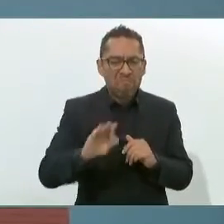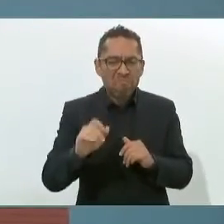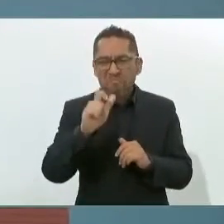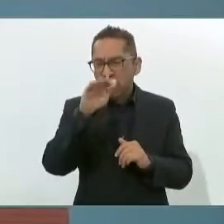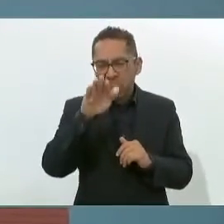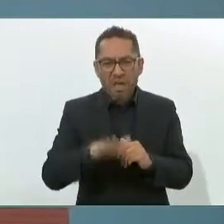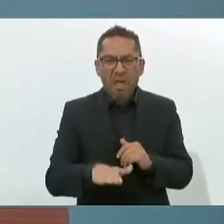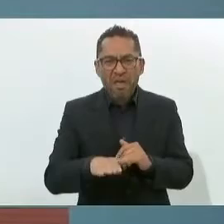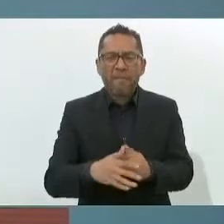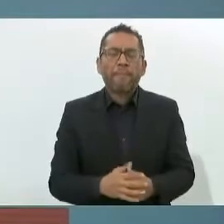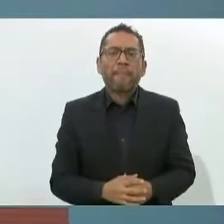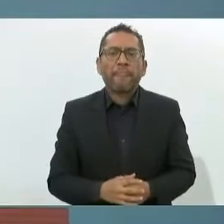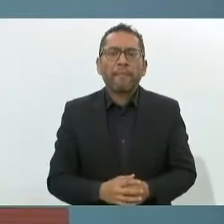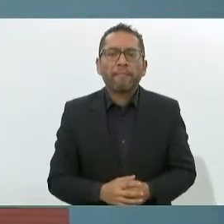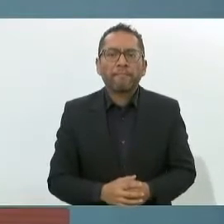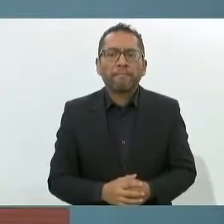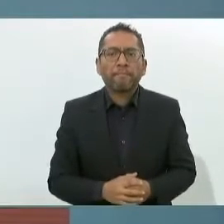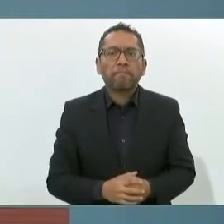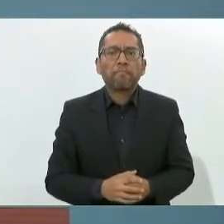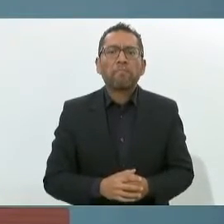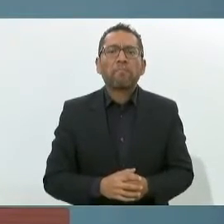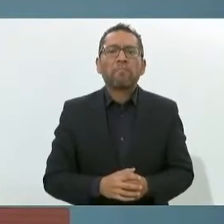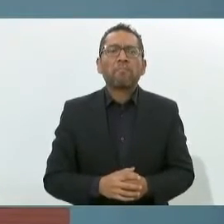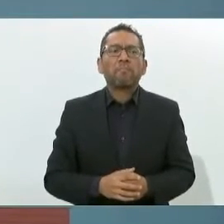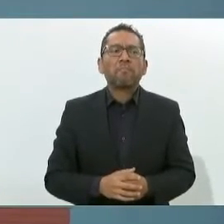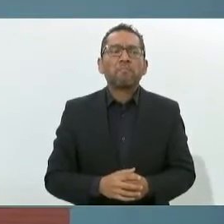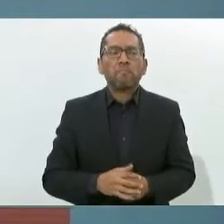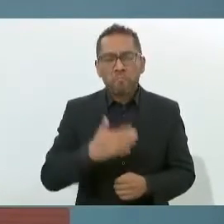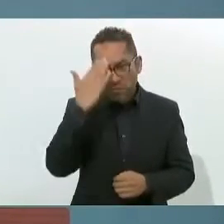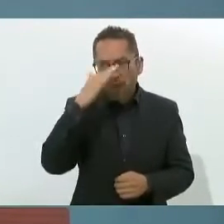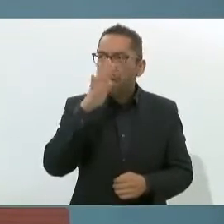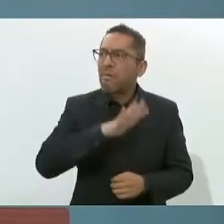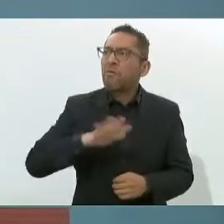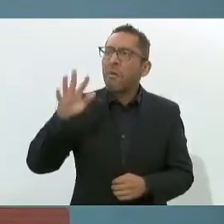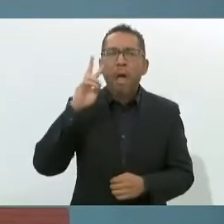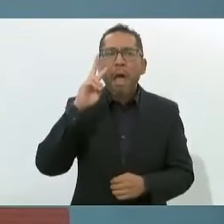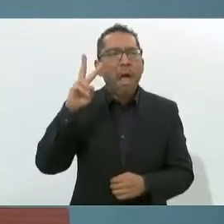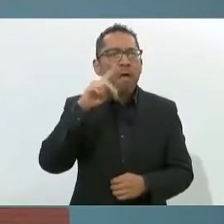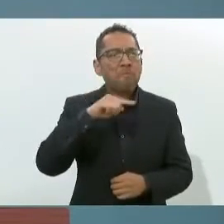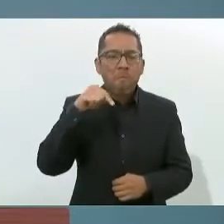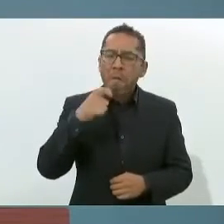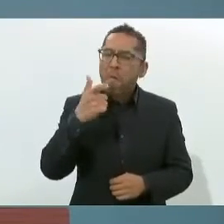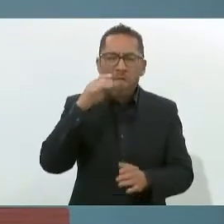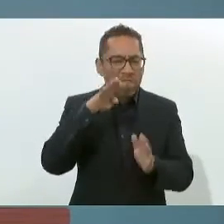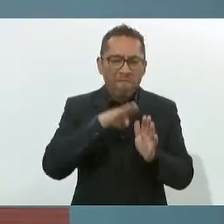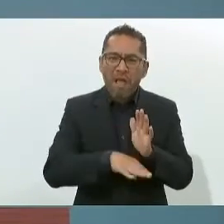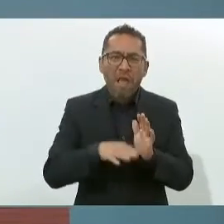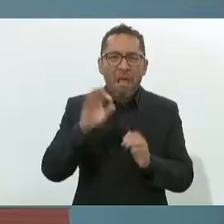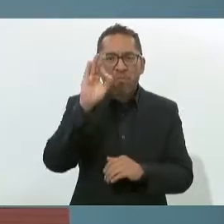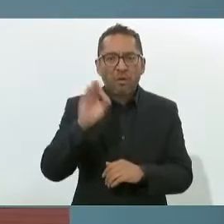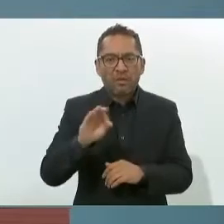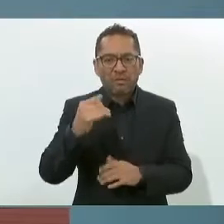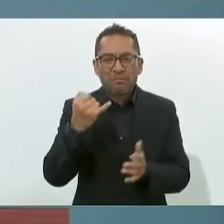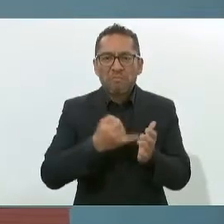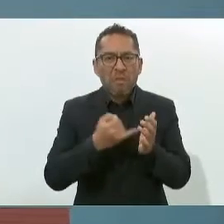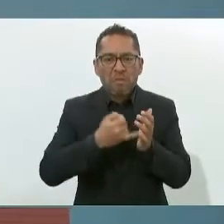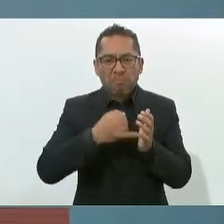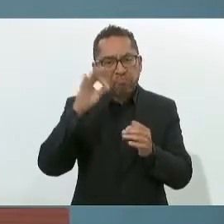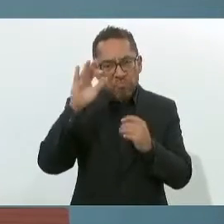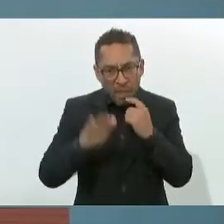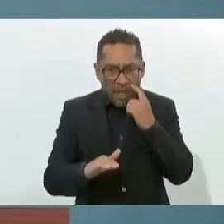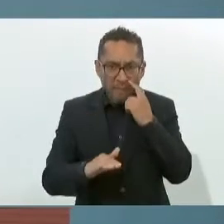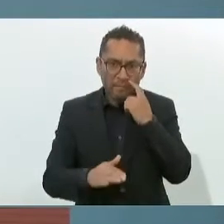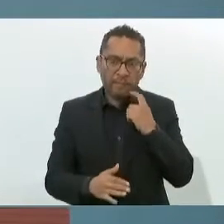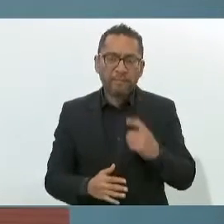interés que se conozcan en el mercado, que se apliquen en el